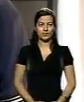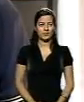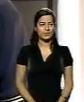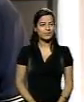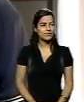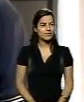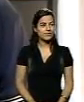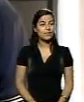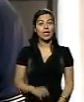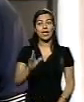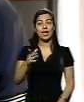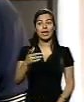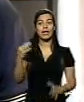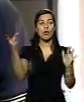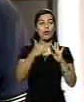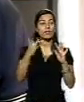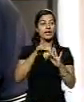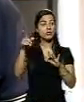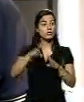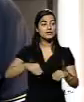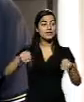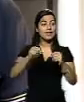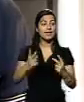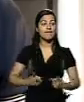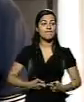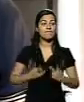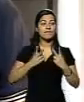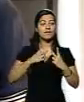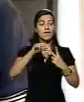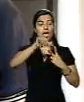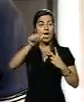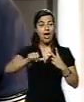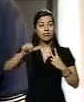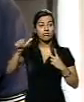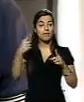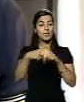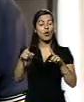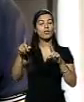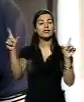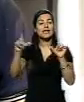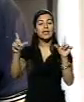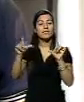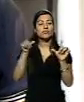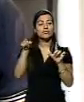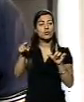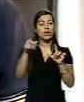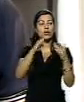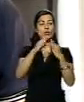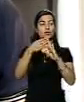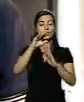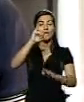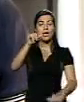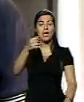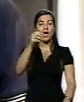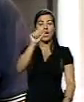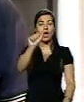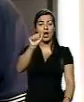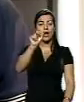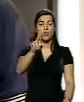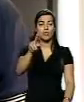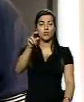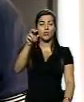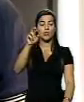Esto es un pase desde la sede de Vive Andes, pero con la televisora comunitaria Jaureguina.